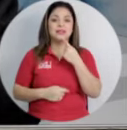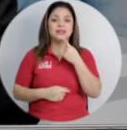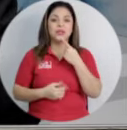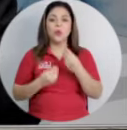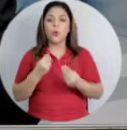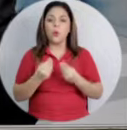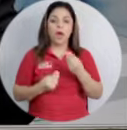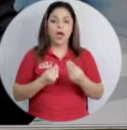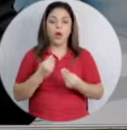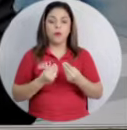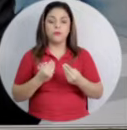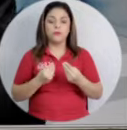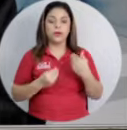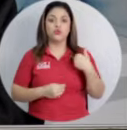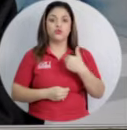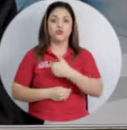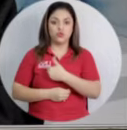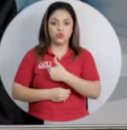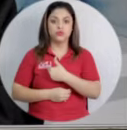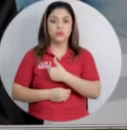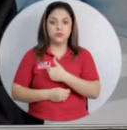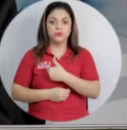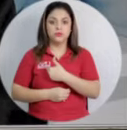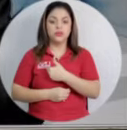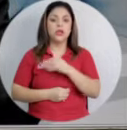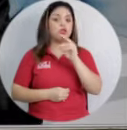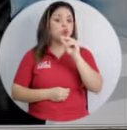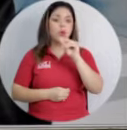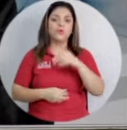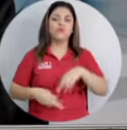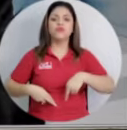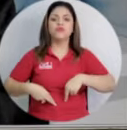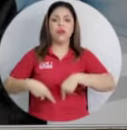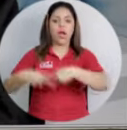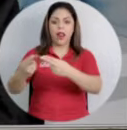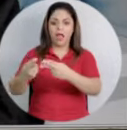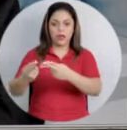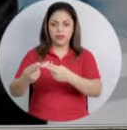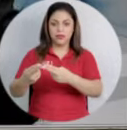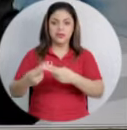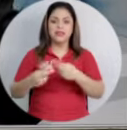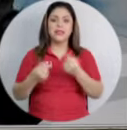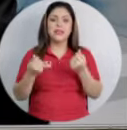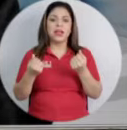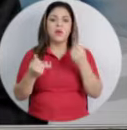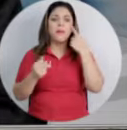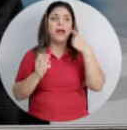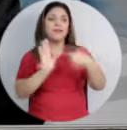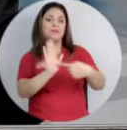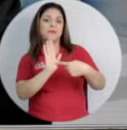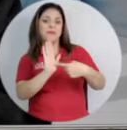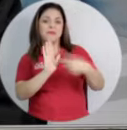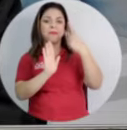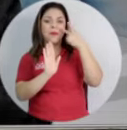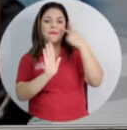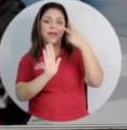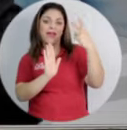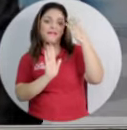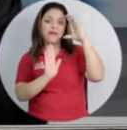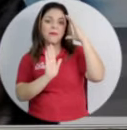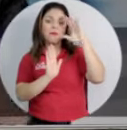a pensar en cómo estar mejor nosotros? No ir a regalar conmigo yo nuestro dinero para que nos vean en el Facebook, porque ahora está de moda,